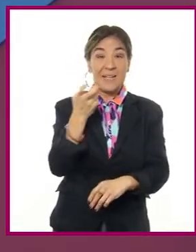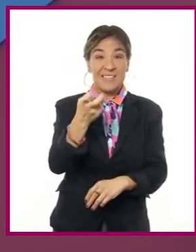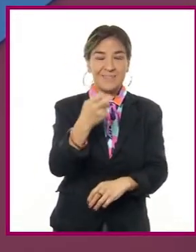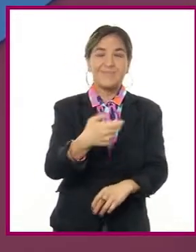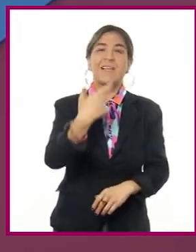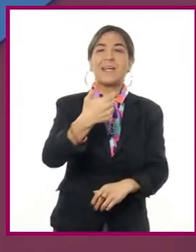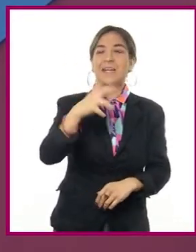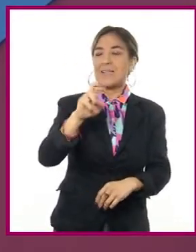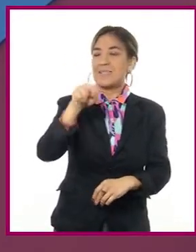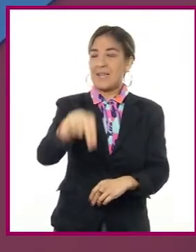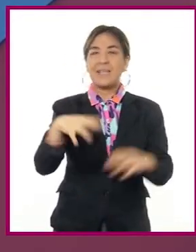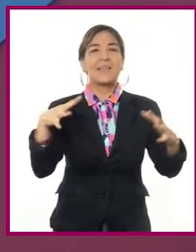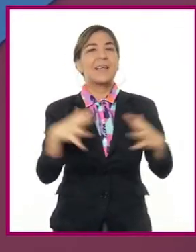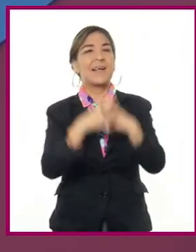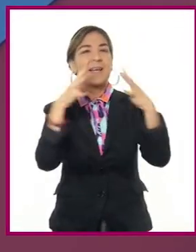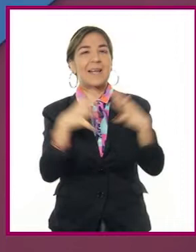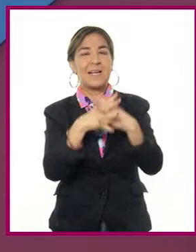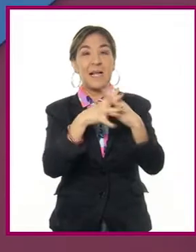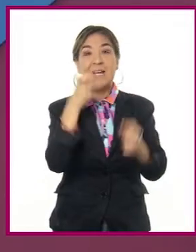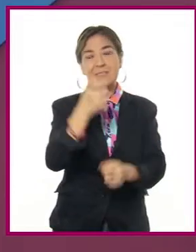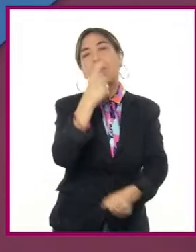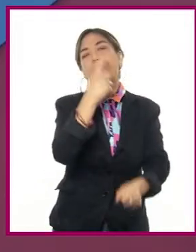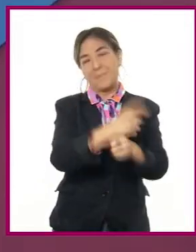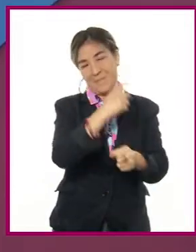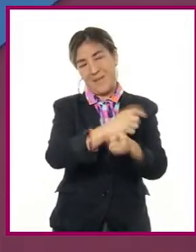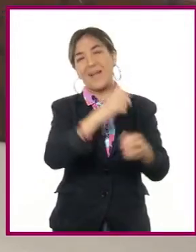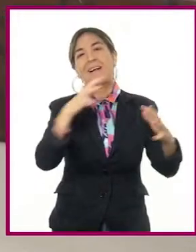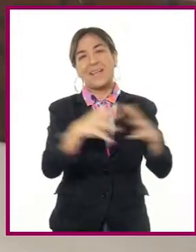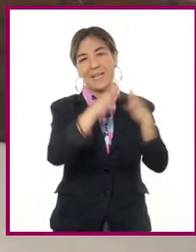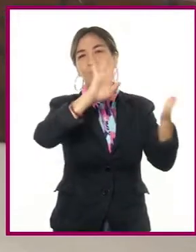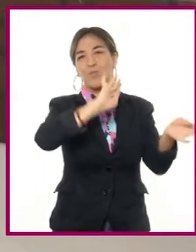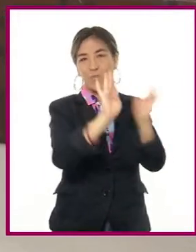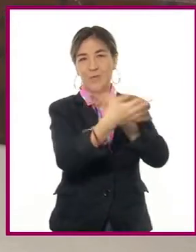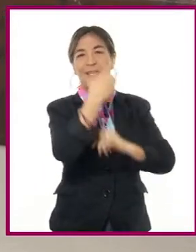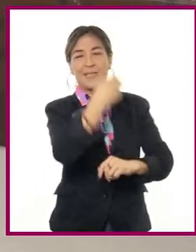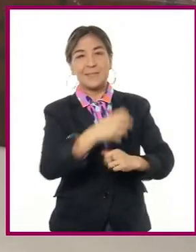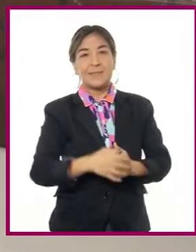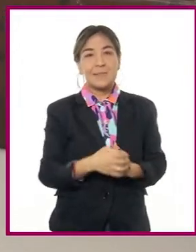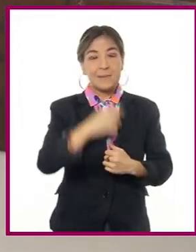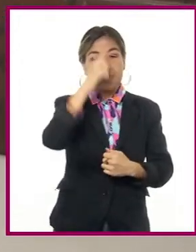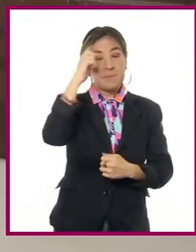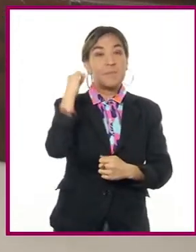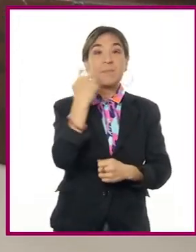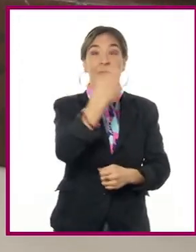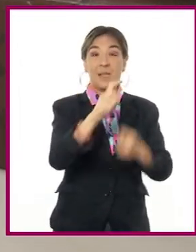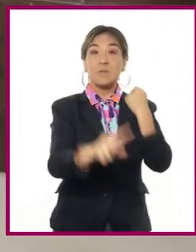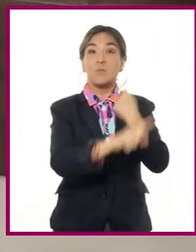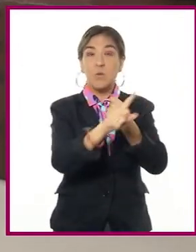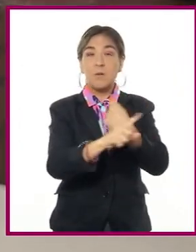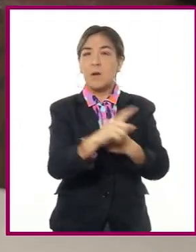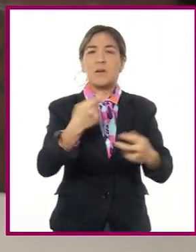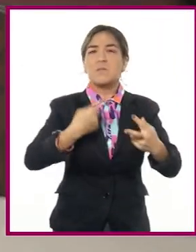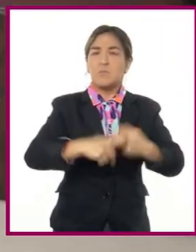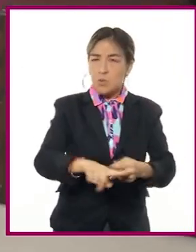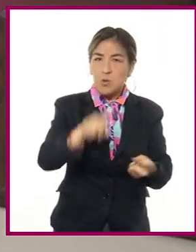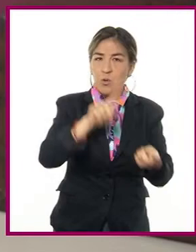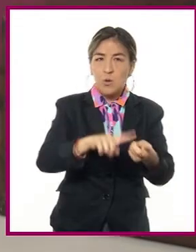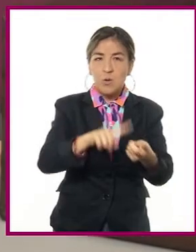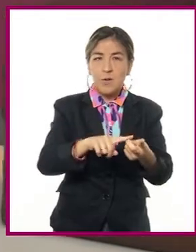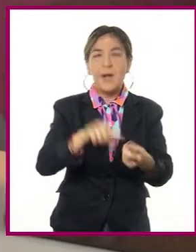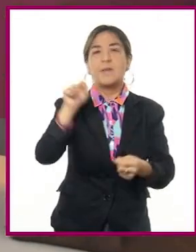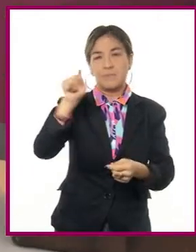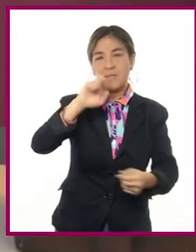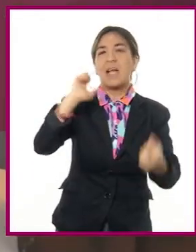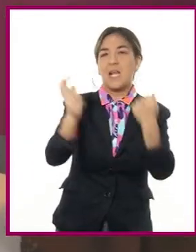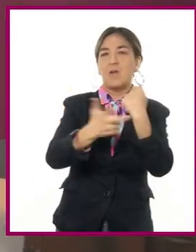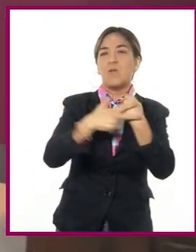Guerra, mejor conocida como la Primera Guerra Mundial. Esta contienda se desarrolló fundamentalmente en territorio